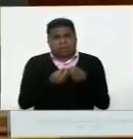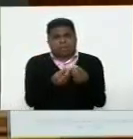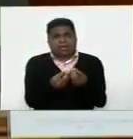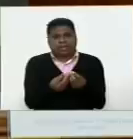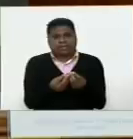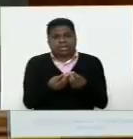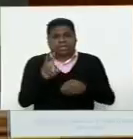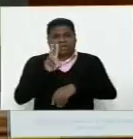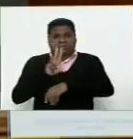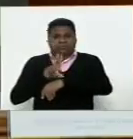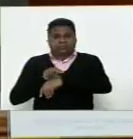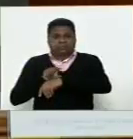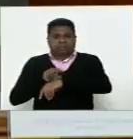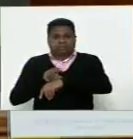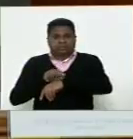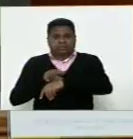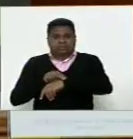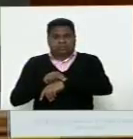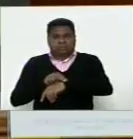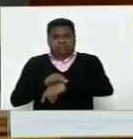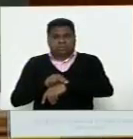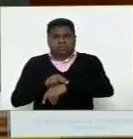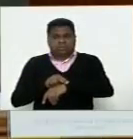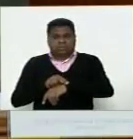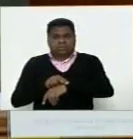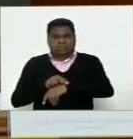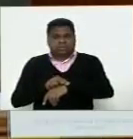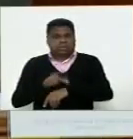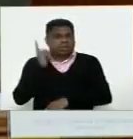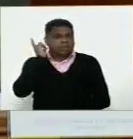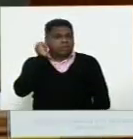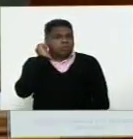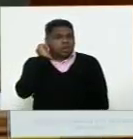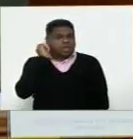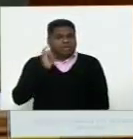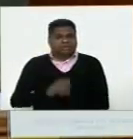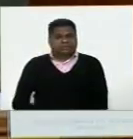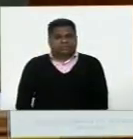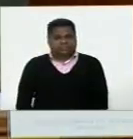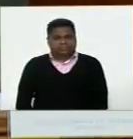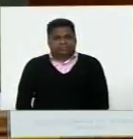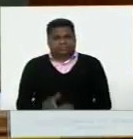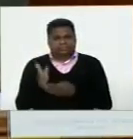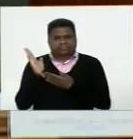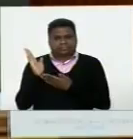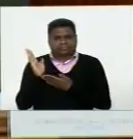la doctora Axia Villegas, que se encuentra aquí con nosotros,